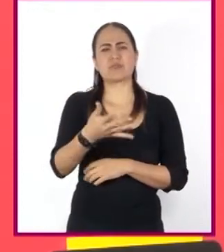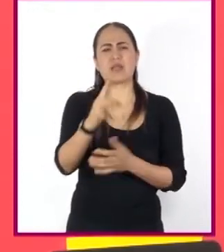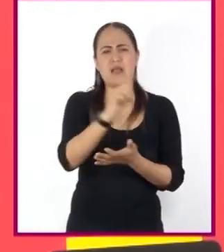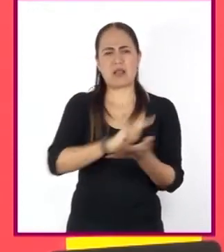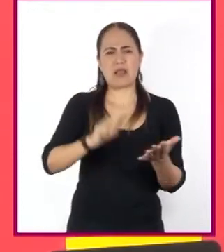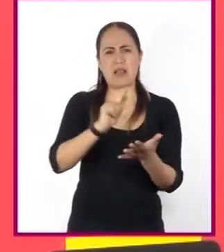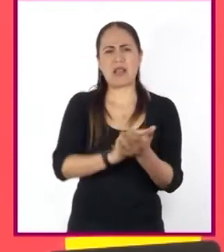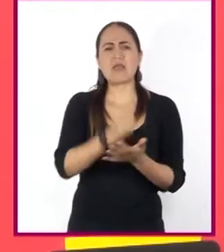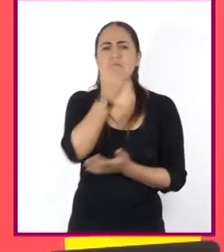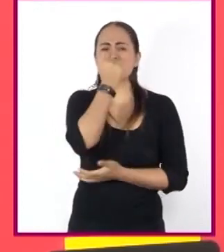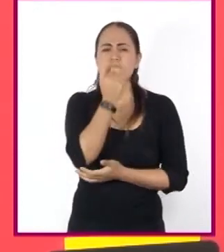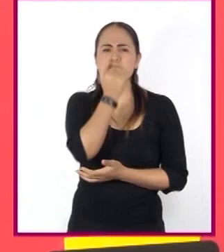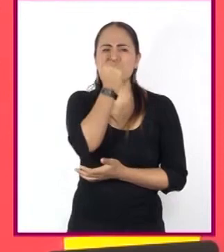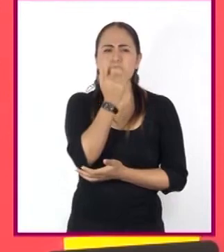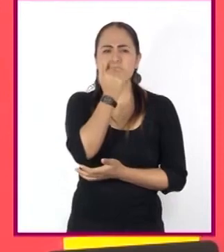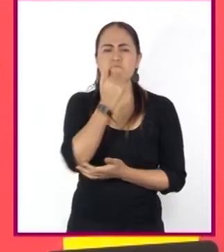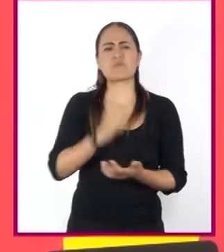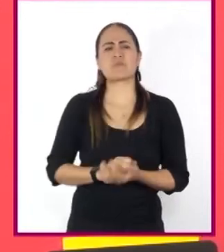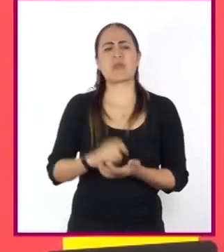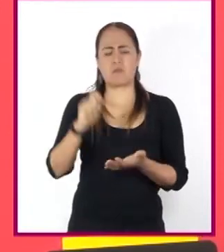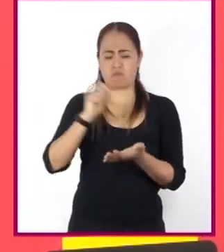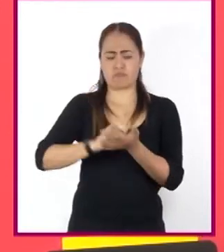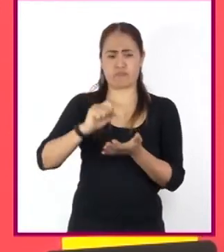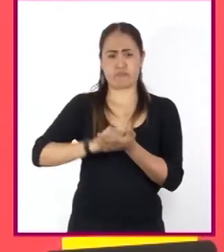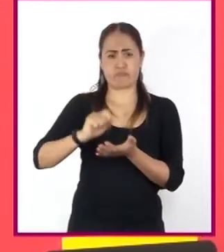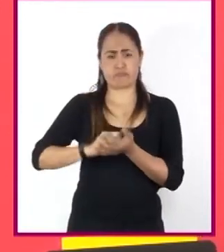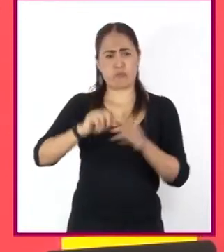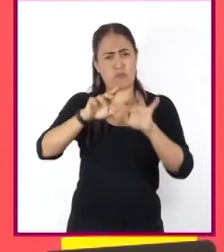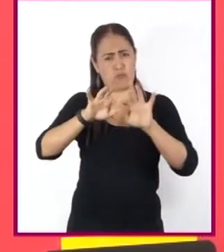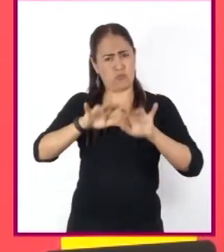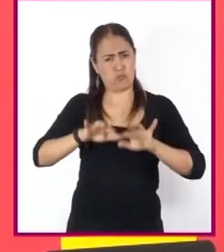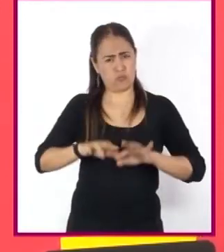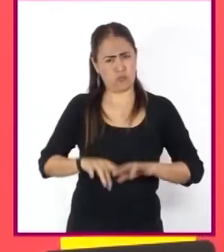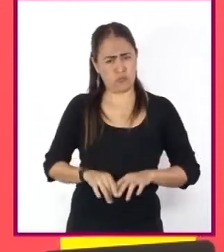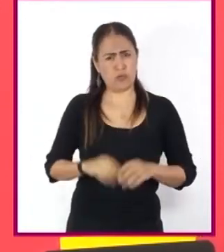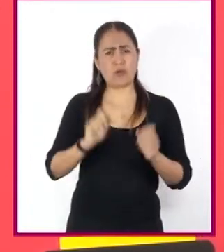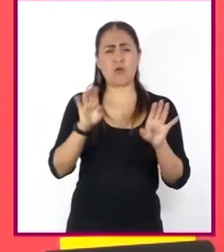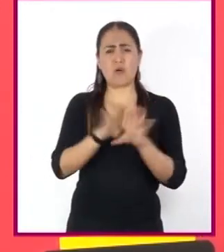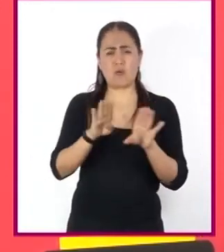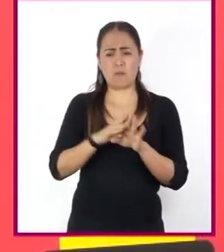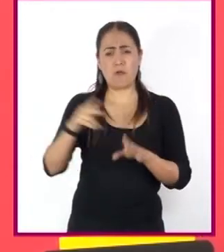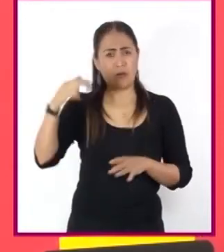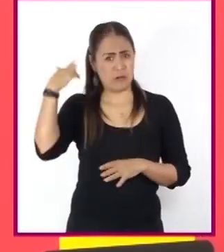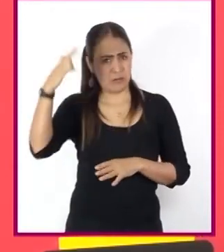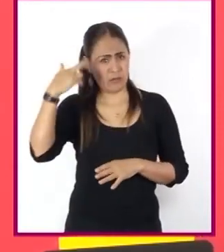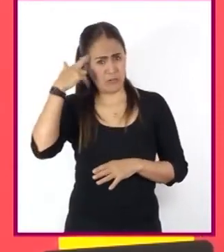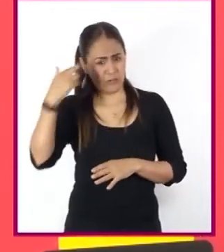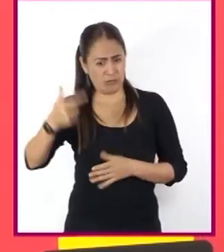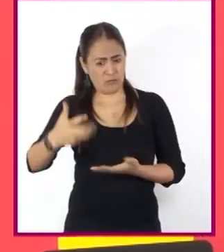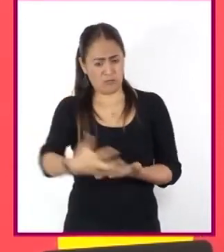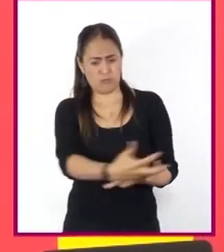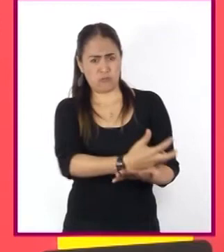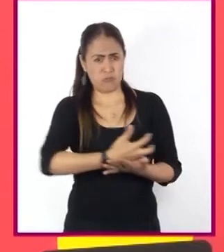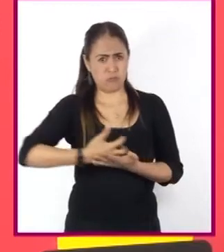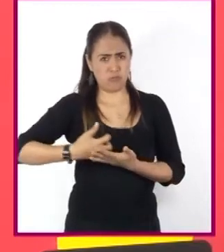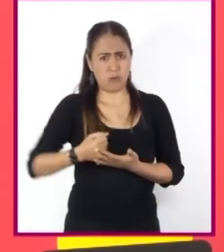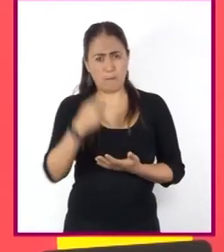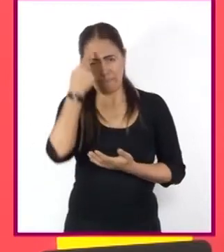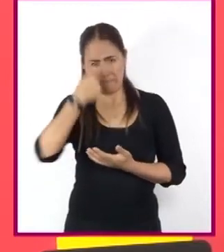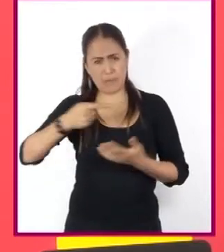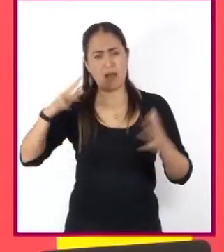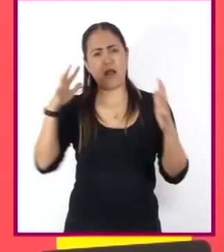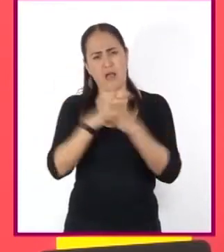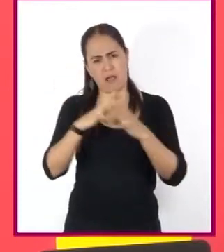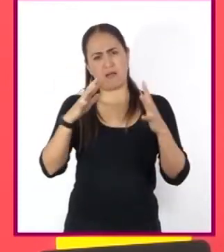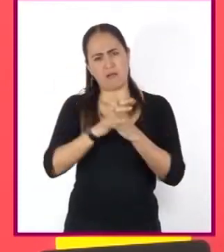del Azúcar. Esta fue redactada con el propósito de aumentar los ingresos de la corona para la defensa imperial. Dicho